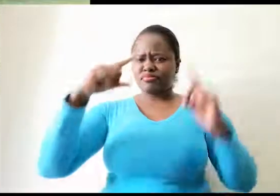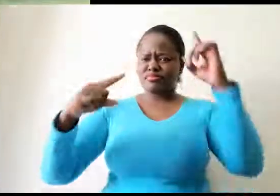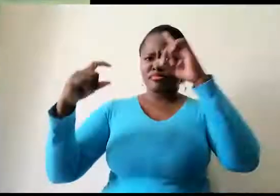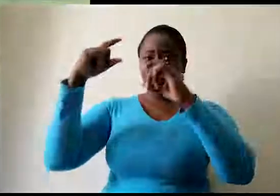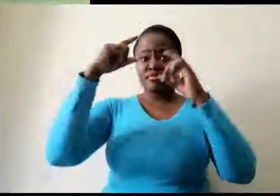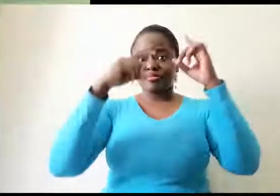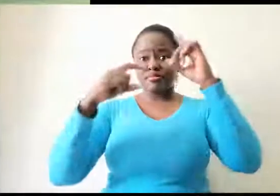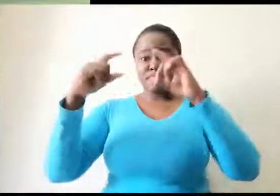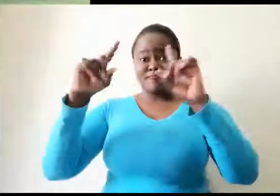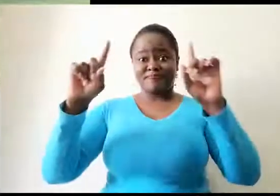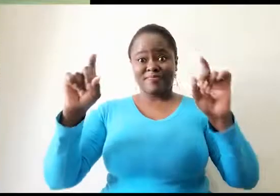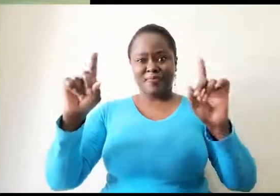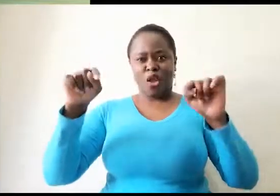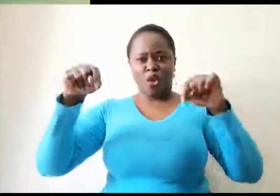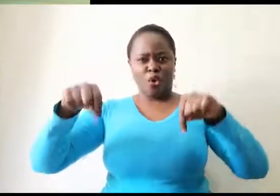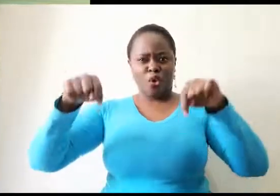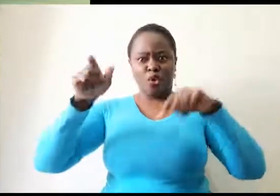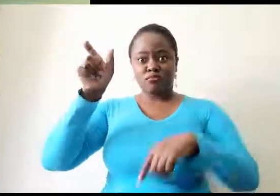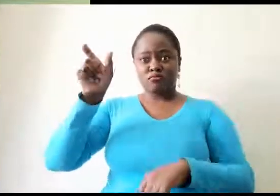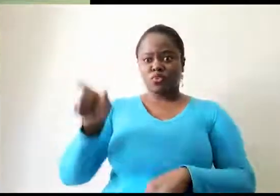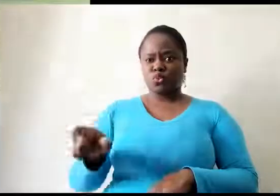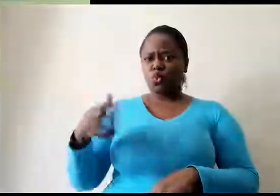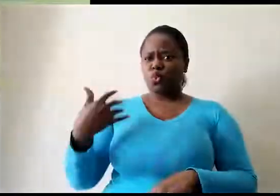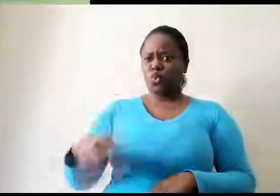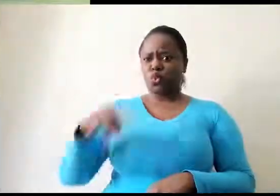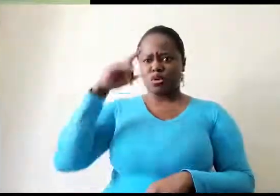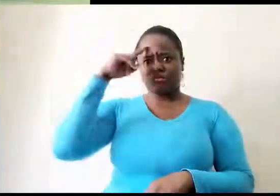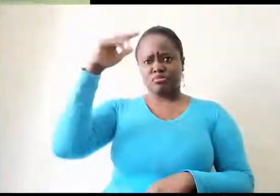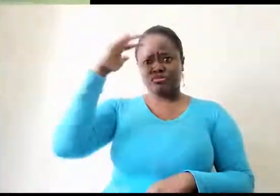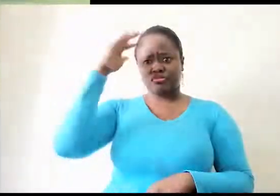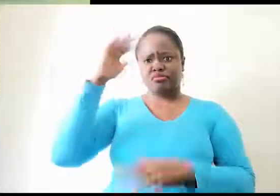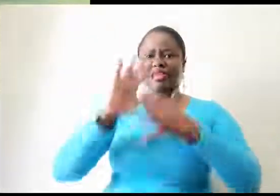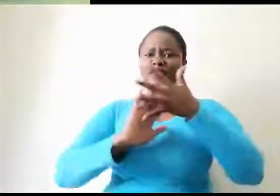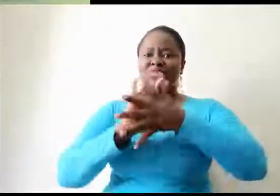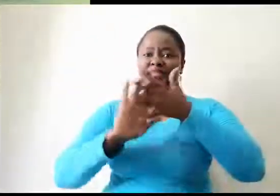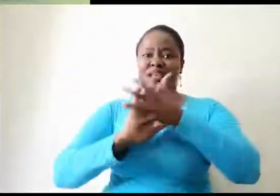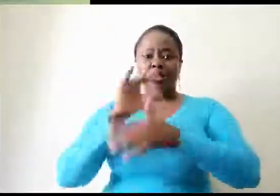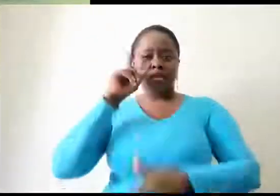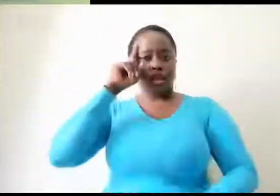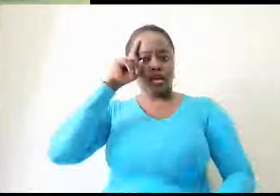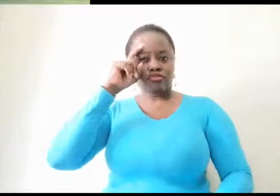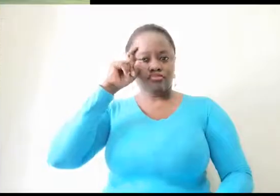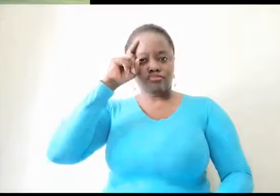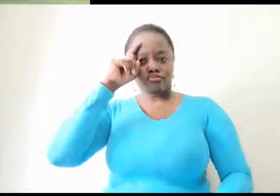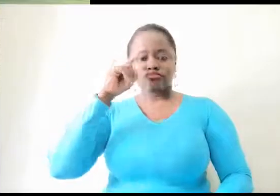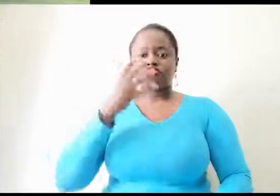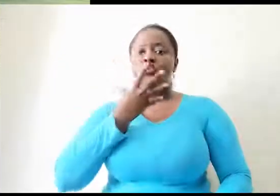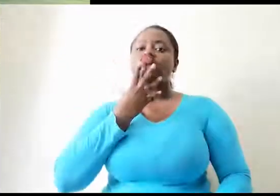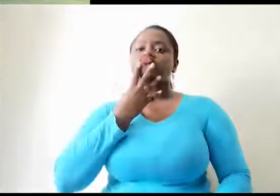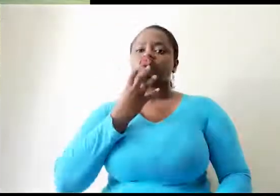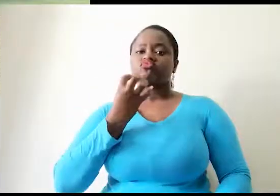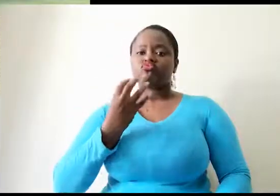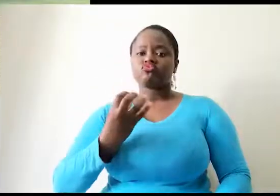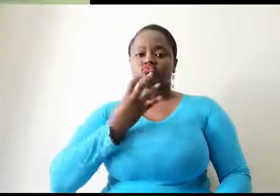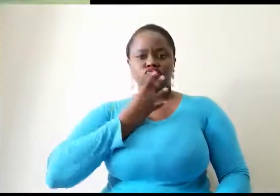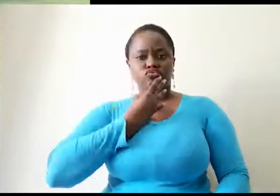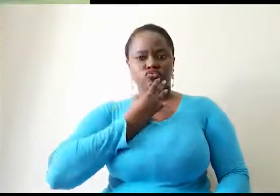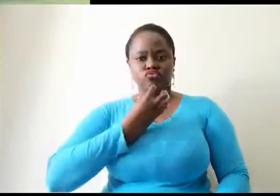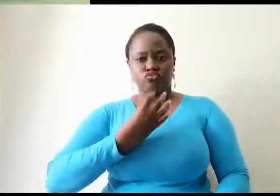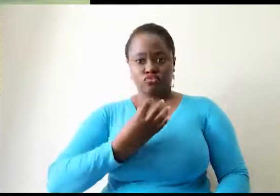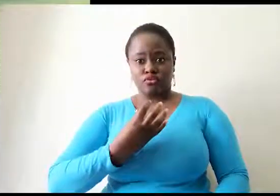filósofo espectacular, a Epicuro de Samos. Epicuro existe en el año 306